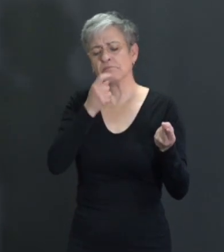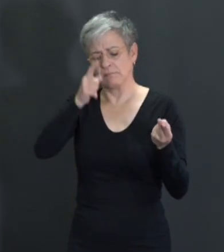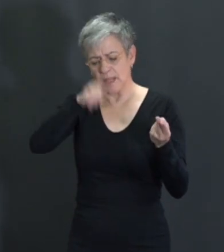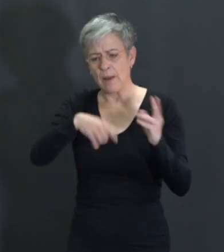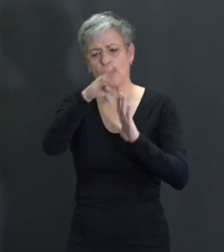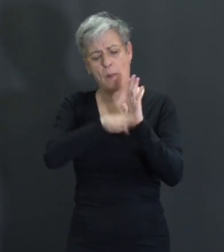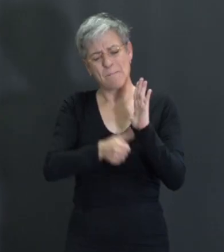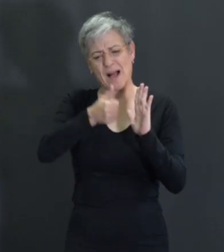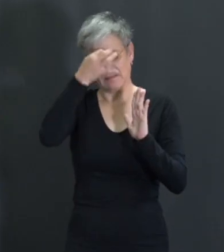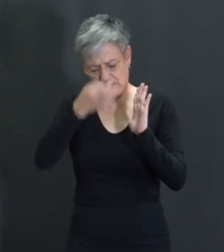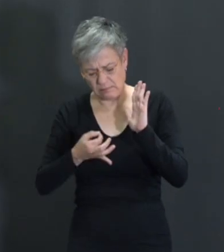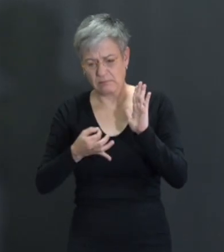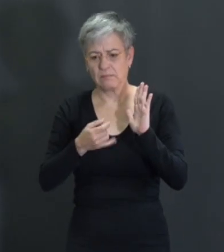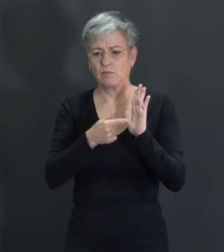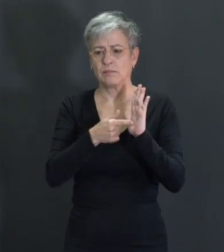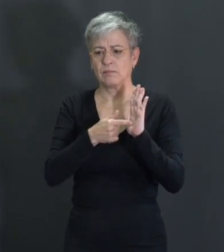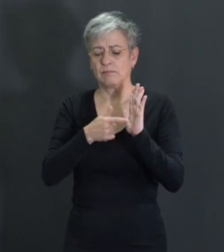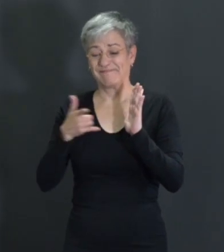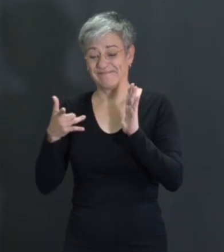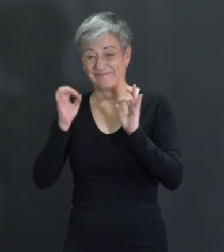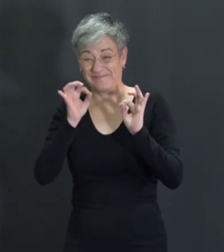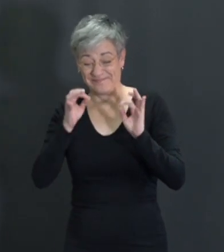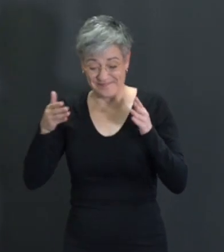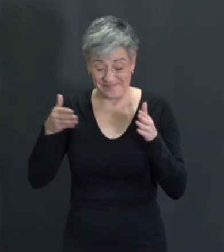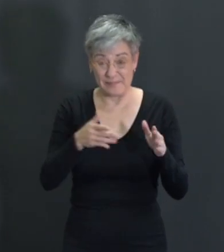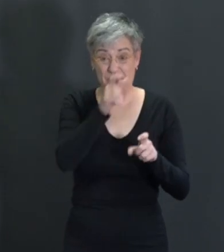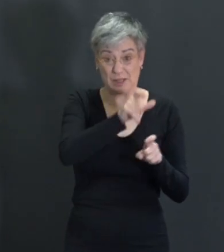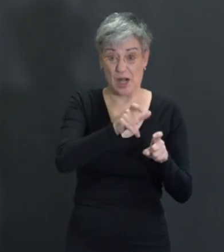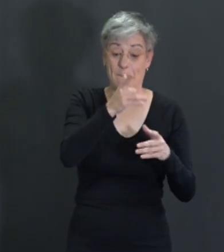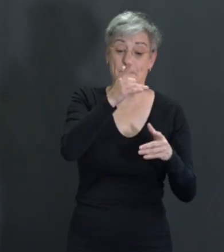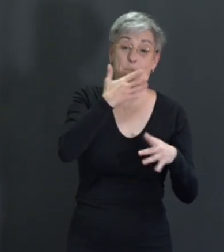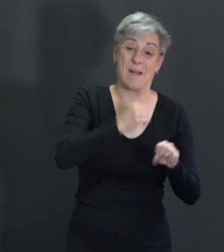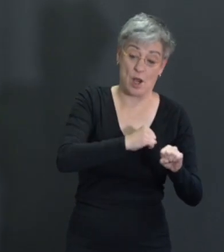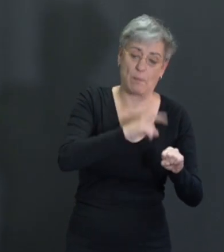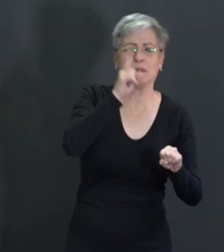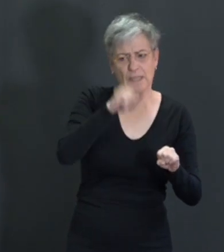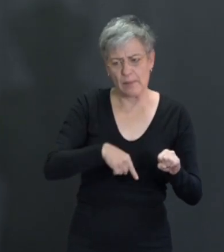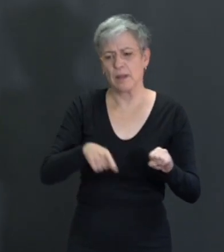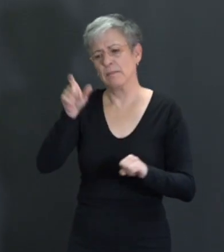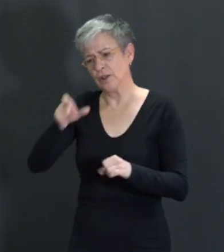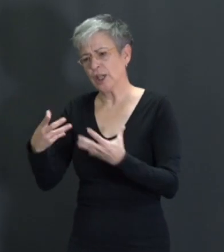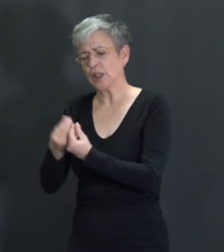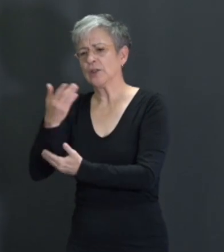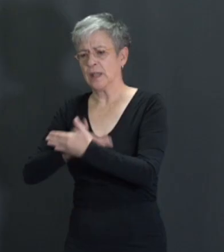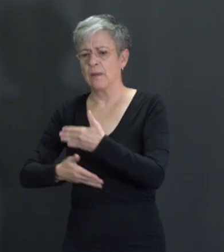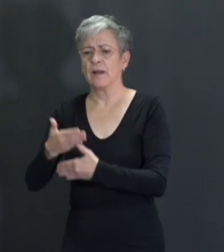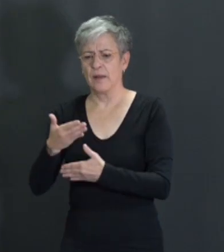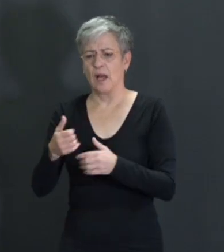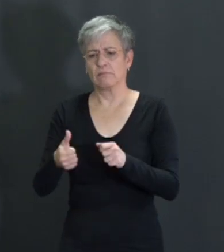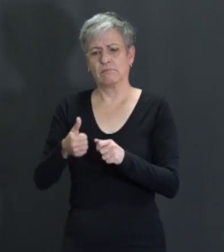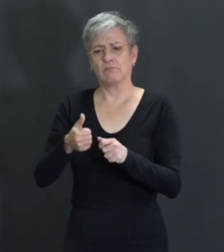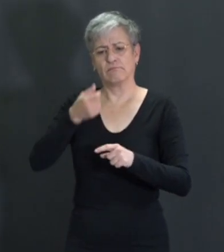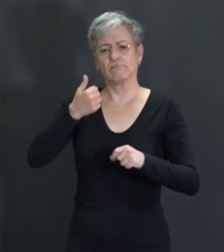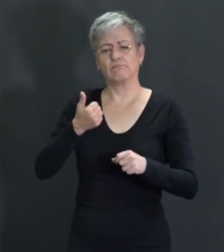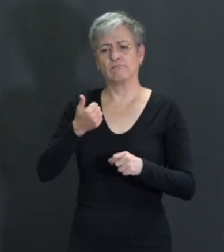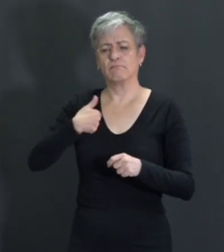más concretos, en este caso dirigido a las personas mayores, aunque también a las personas con discapacidad. Yo no sé